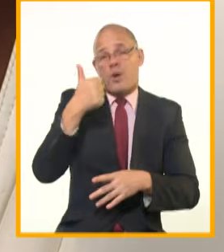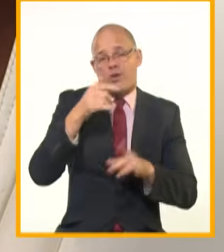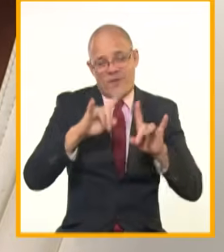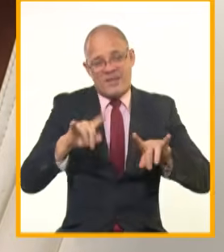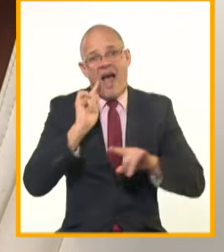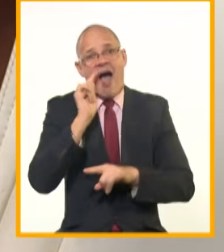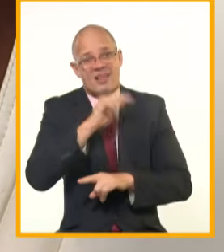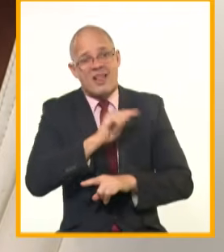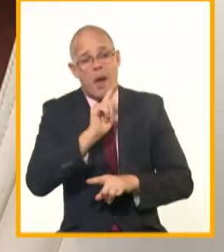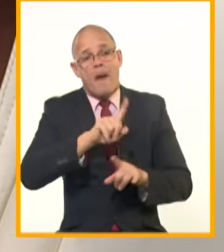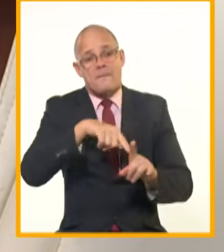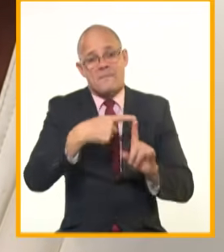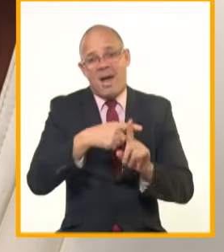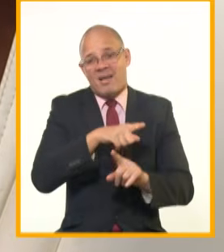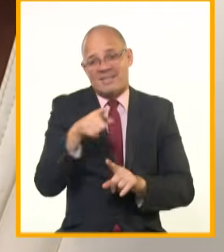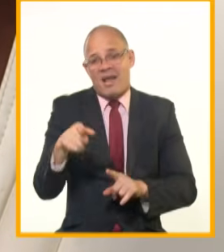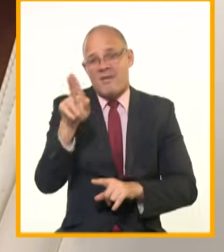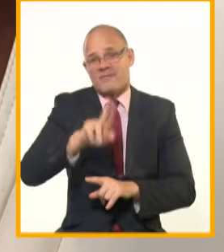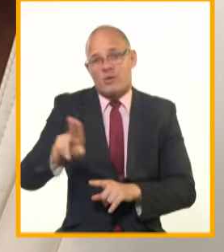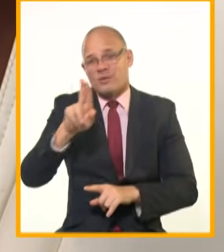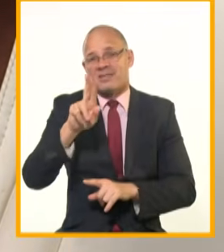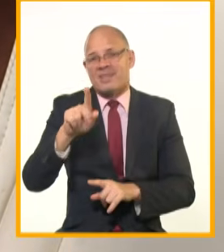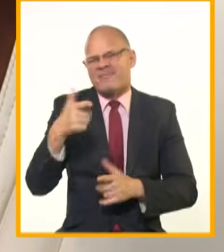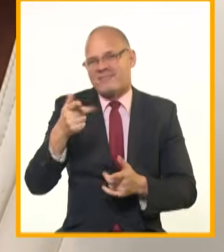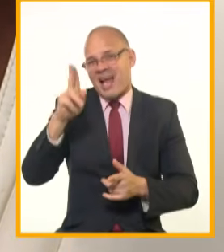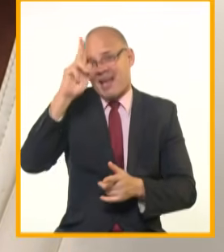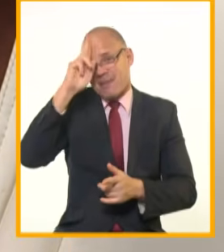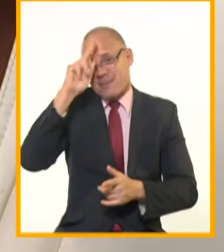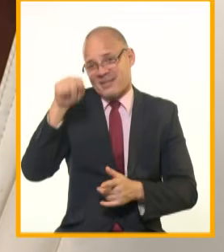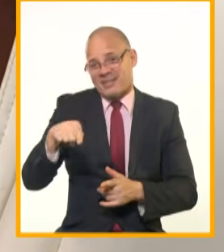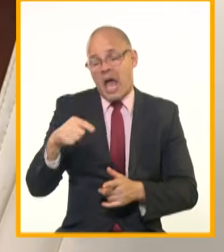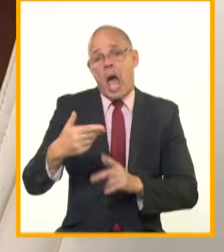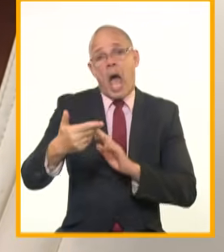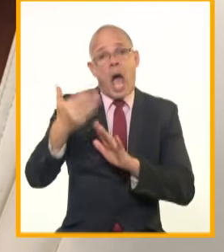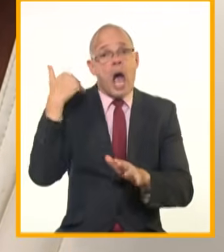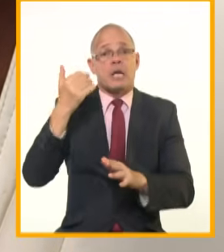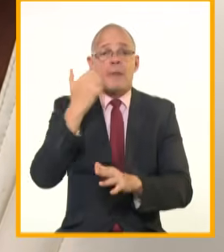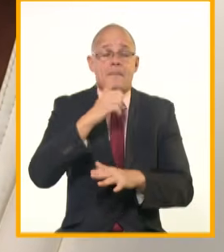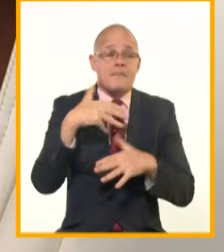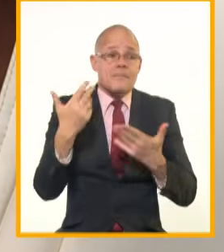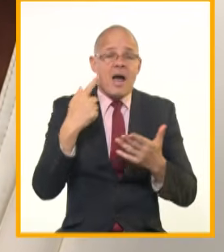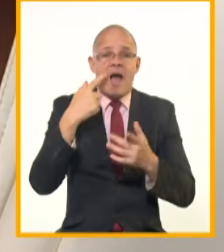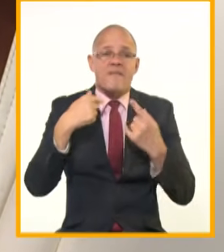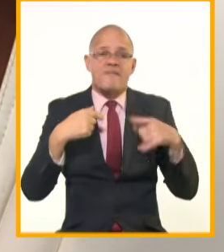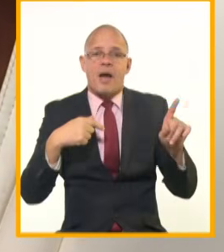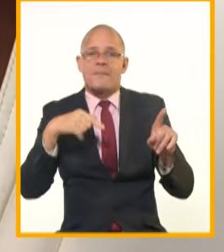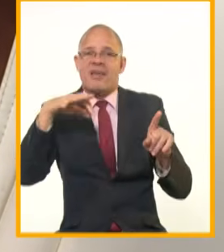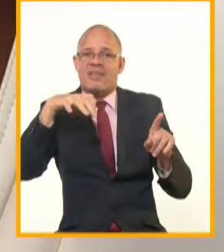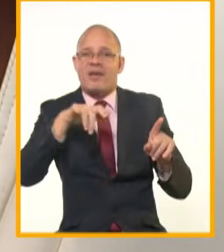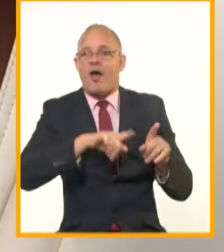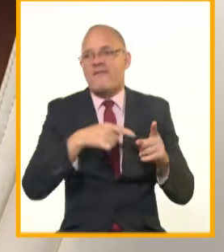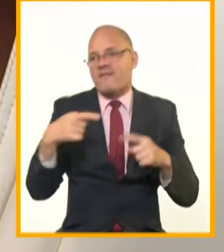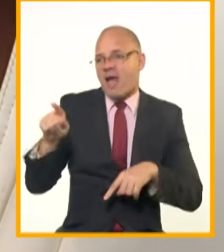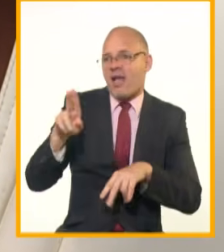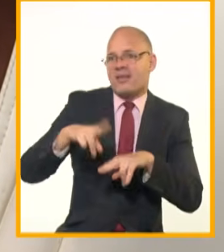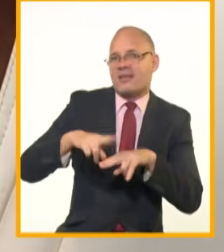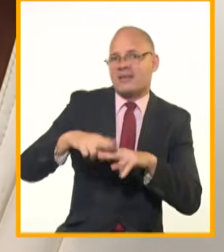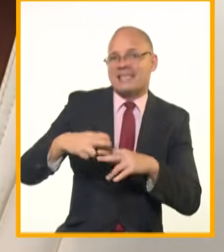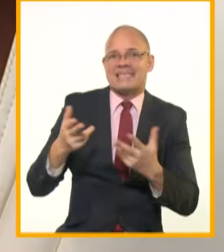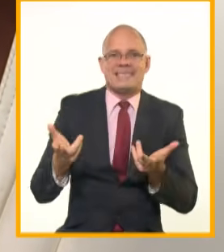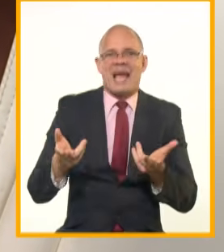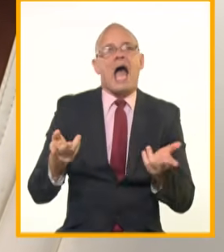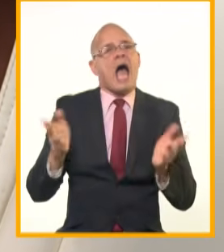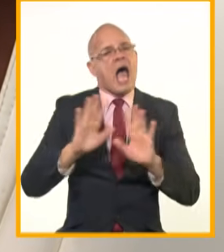ciencias médicas. Antes se formaban prácticamente la mayor parte en la capital del país, y eso significa también